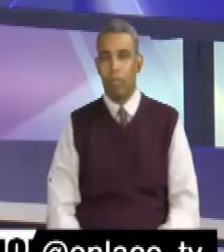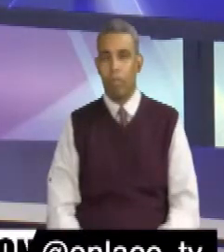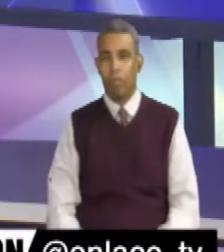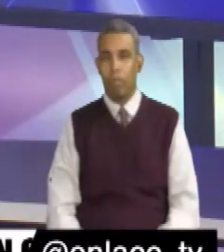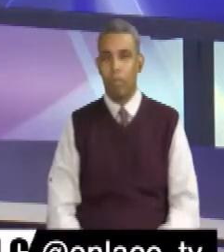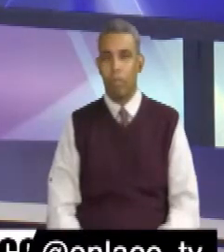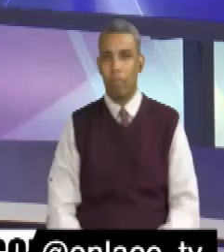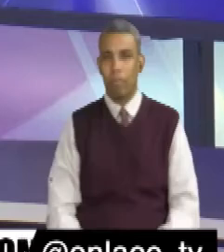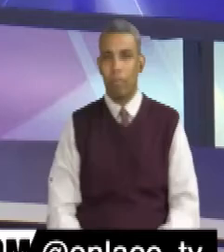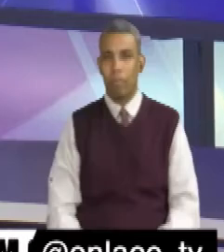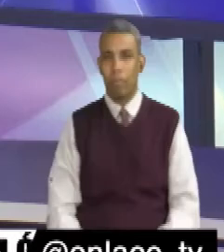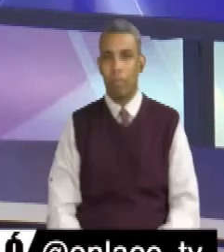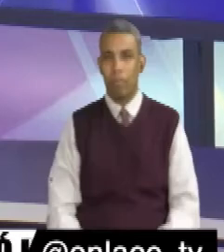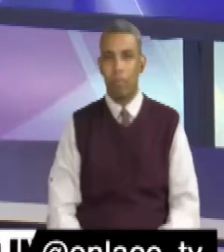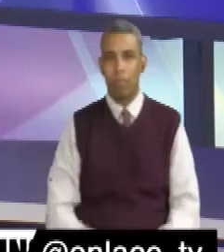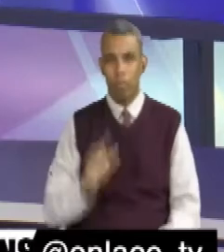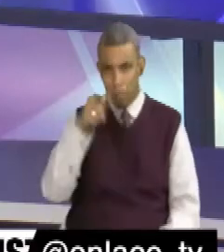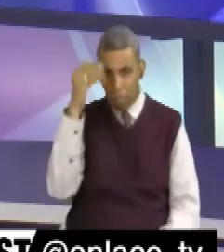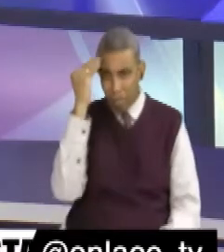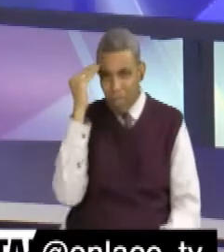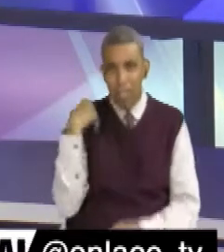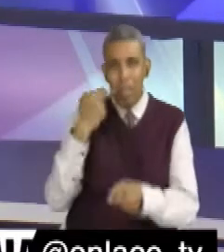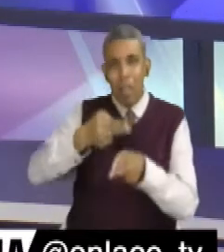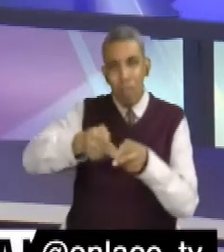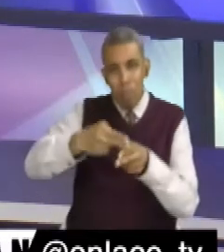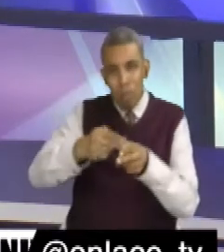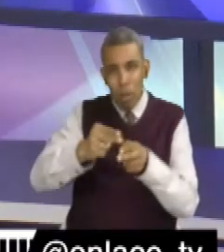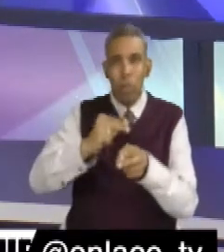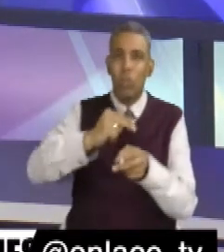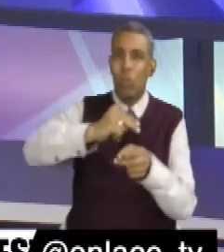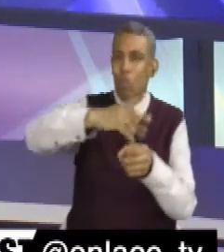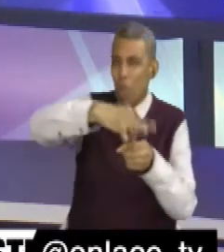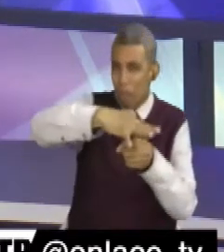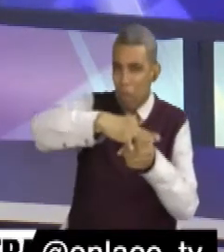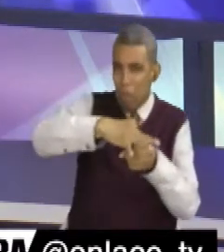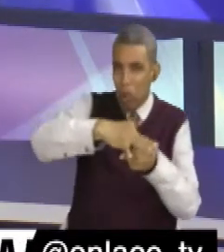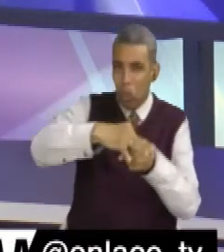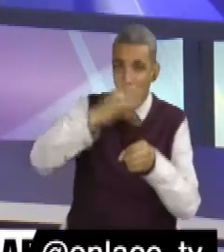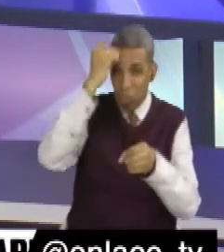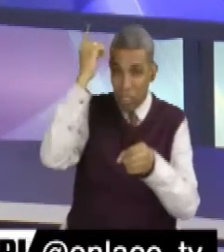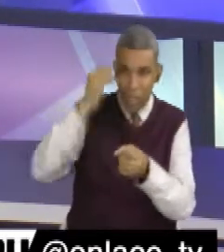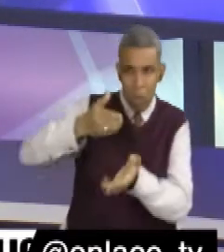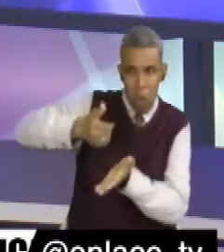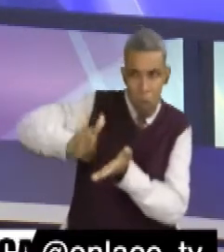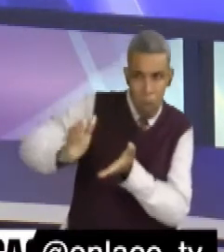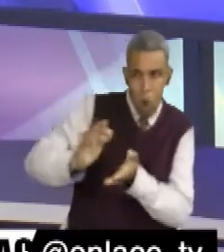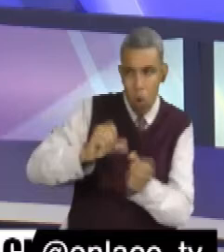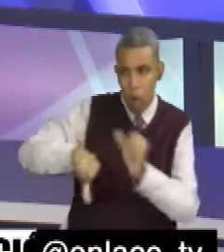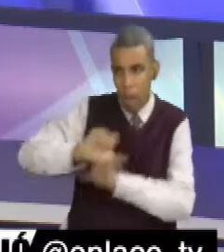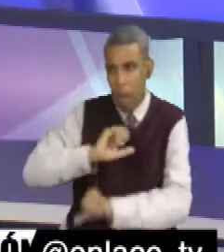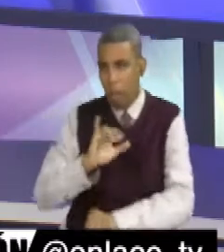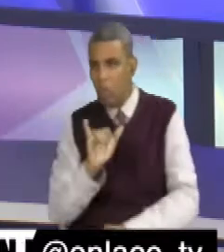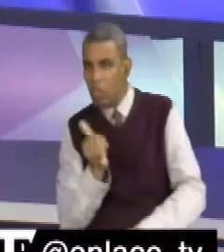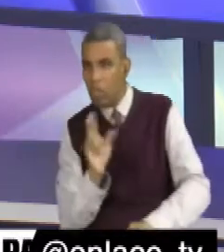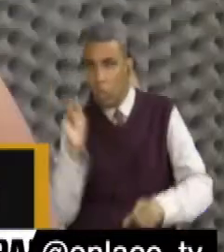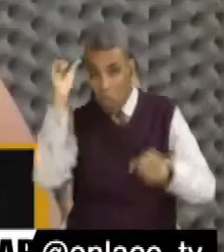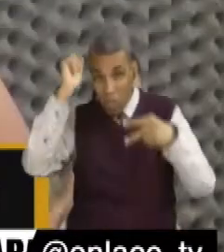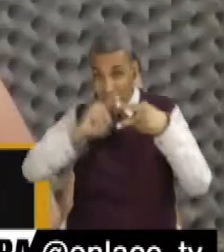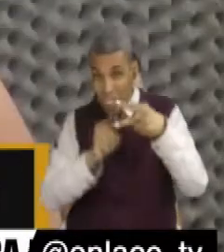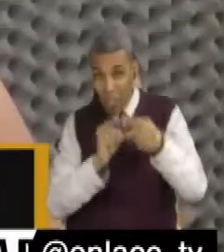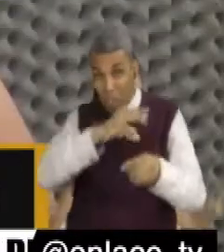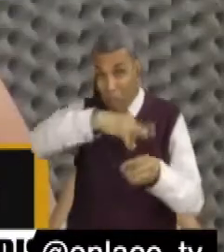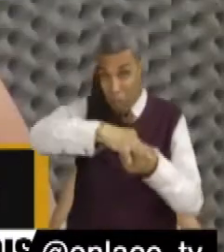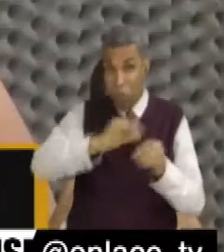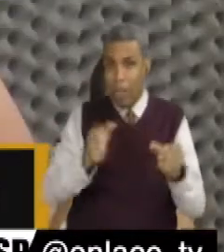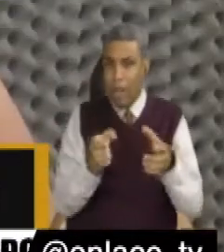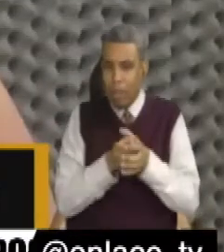aprobó medidas a adoptar con ocasión del proceso de revocatoria a cumplirse el próximo 2 de julio. La secretaria de